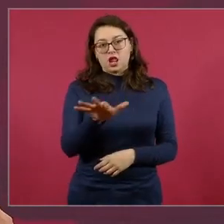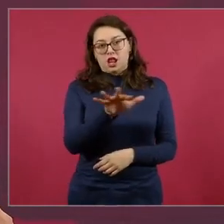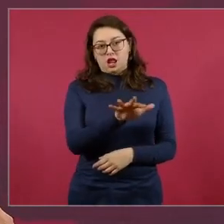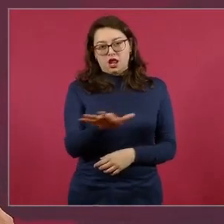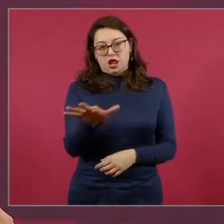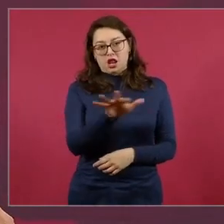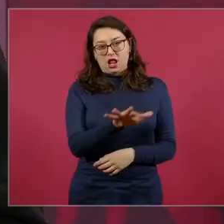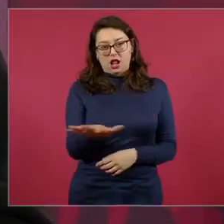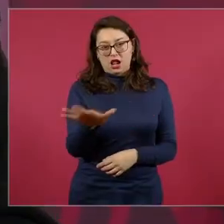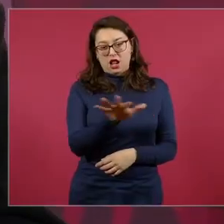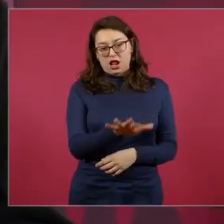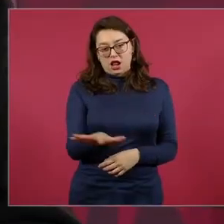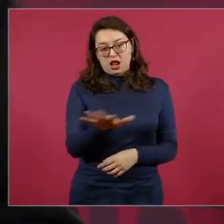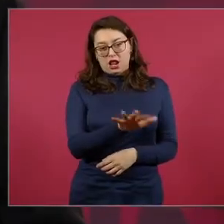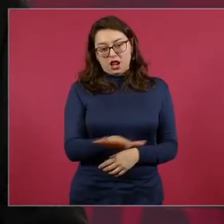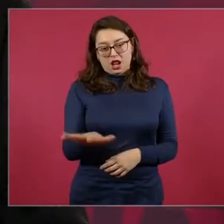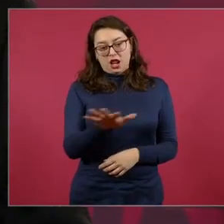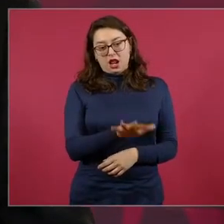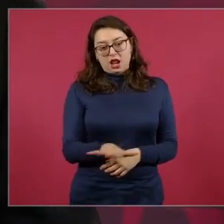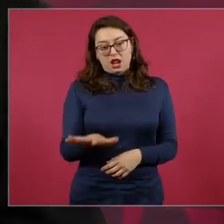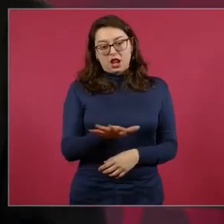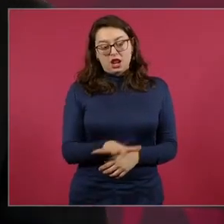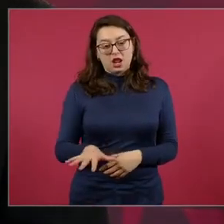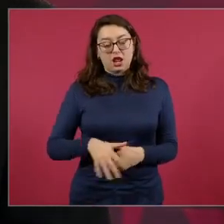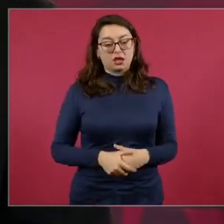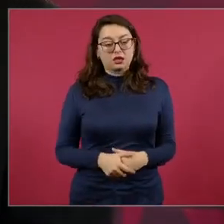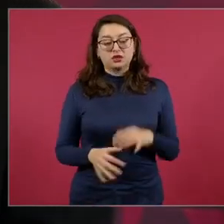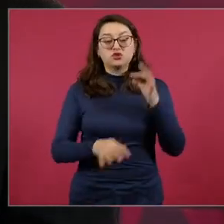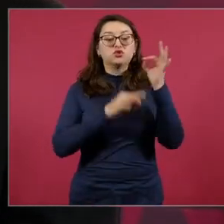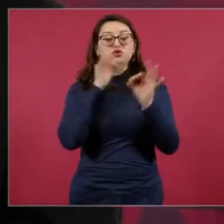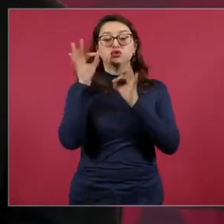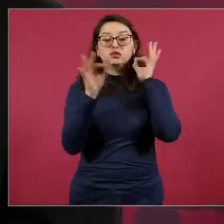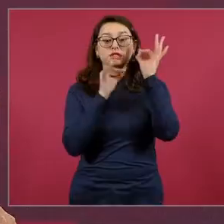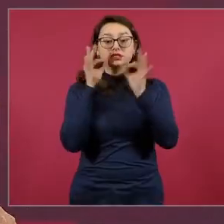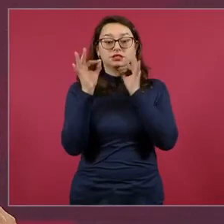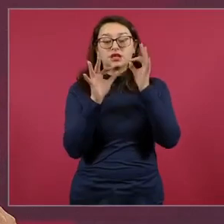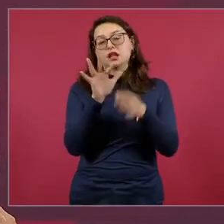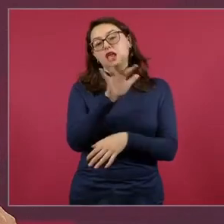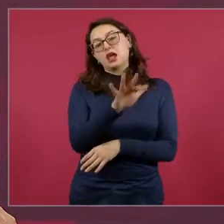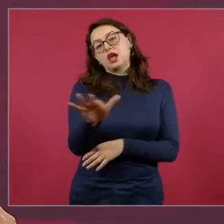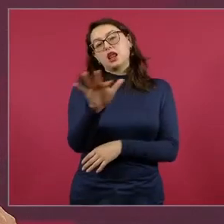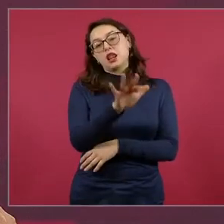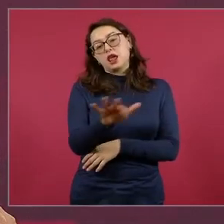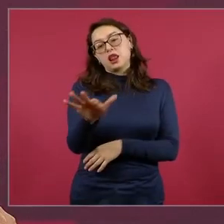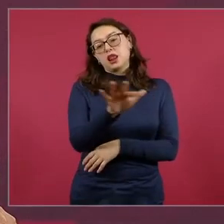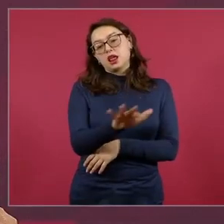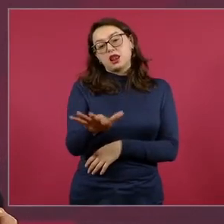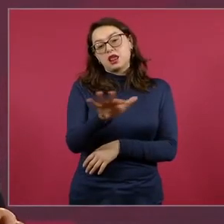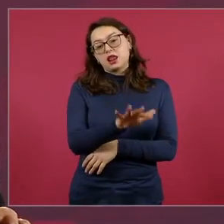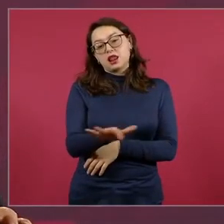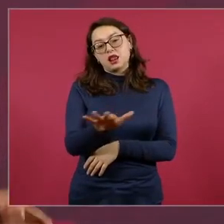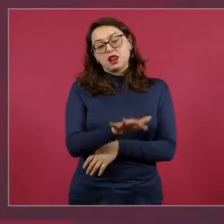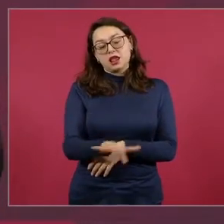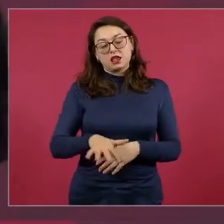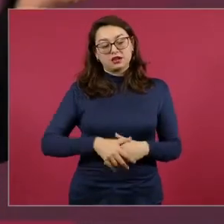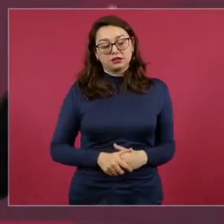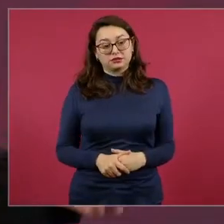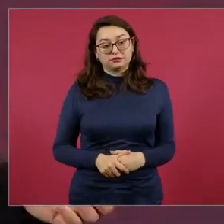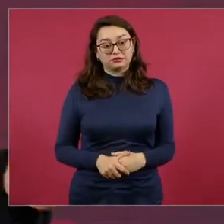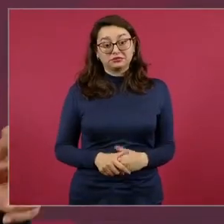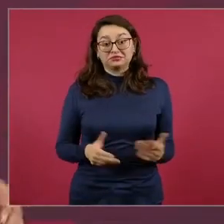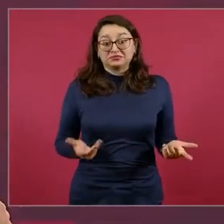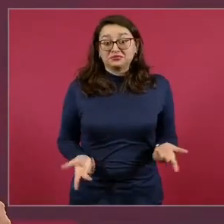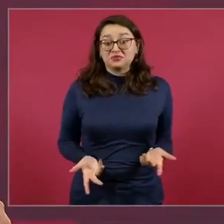improvisan, si están leyendo, son lectores de noticia? La mayoría de la gente no sabía, yo